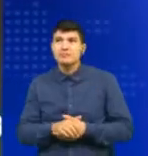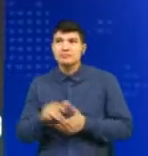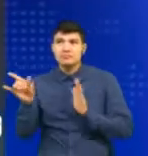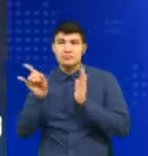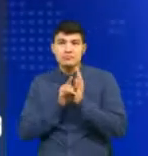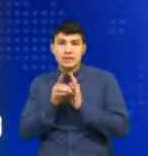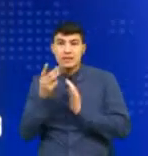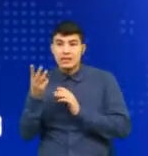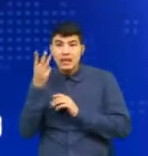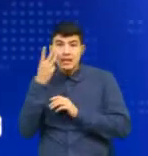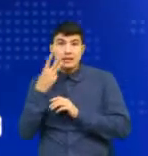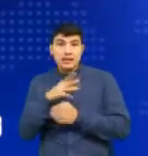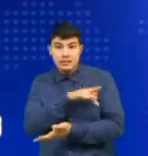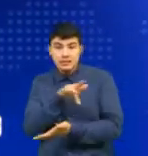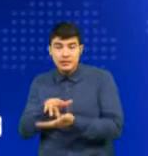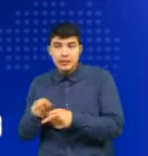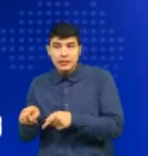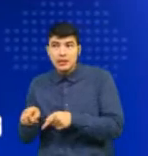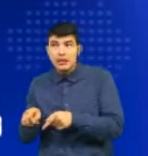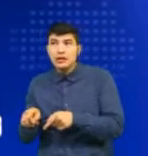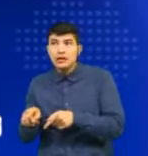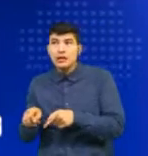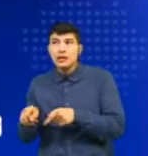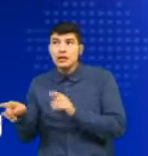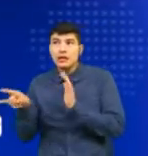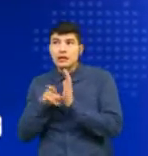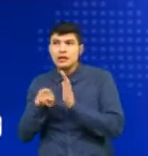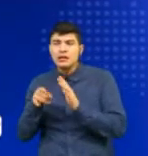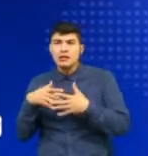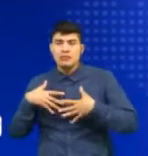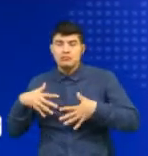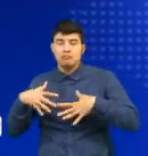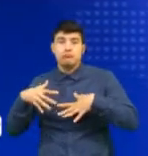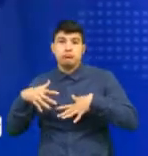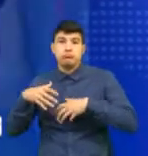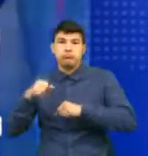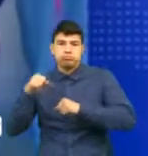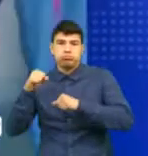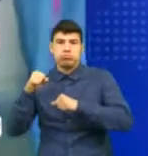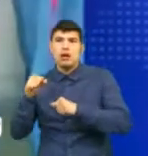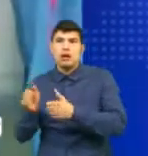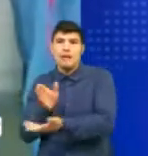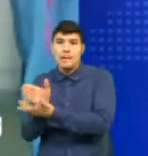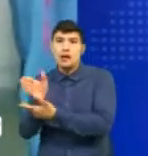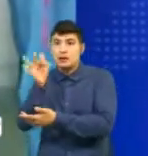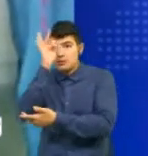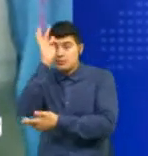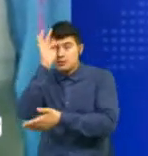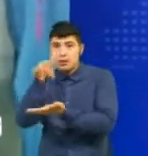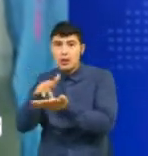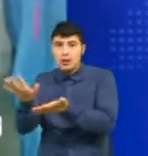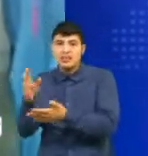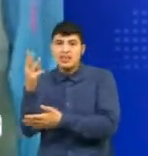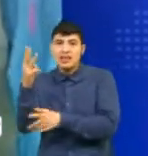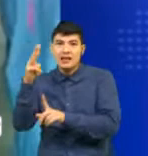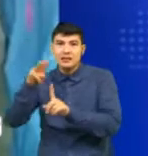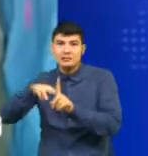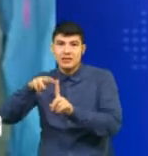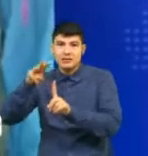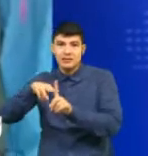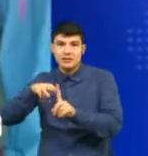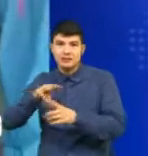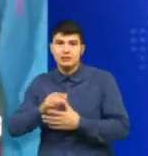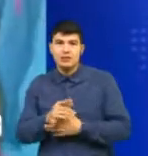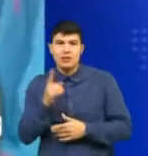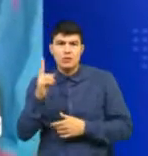solo 3 días de regresar de sus vacaciones una convulsión que lo dejaría en la UCI pediátrica por 3 meses. Hace